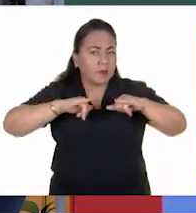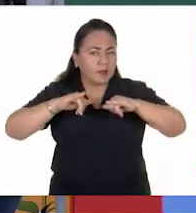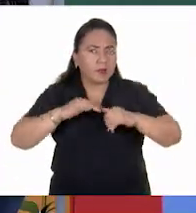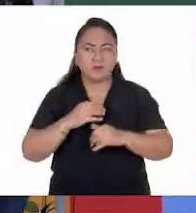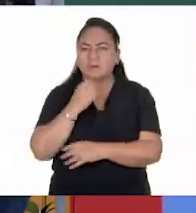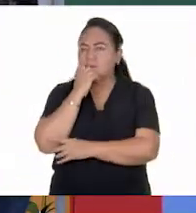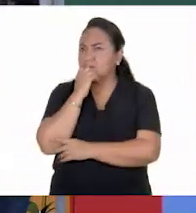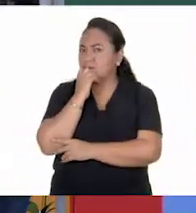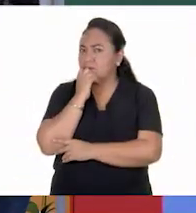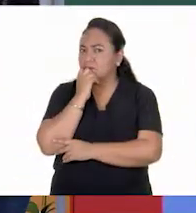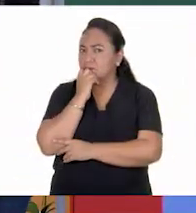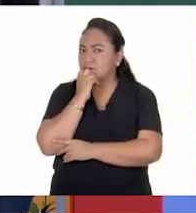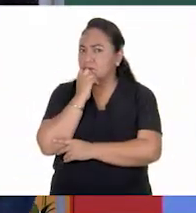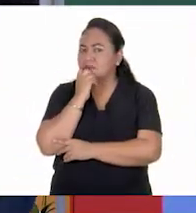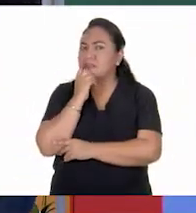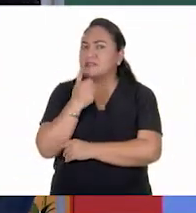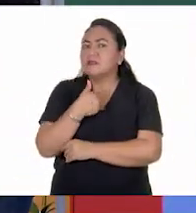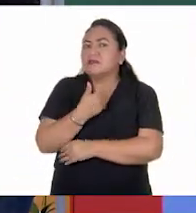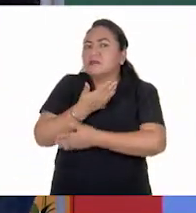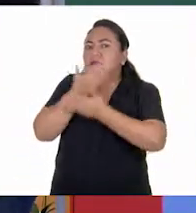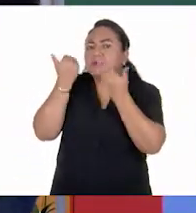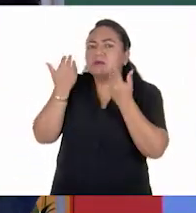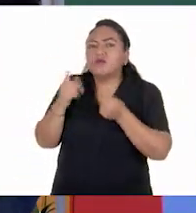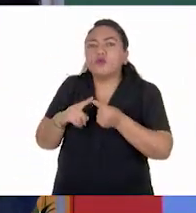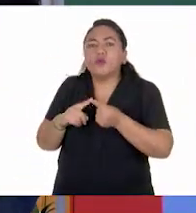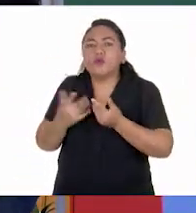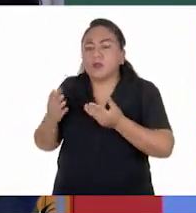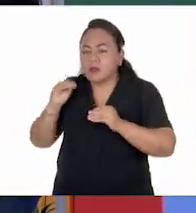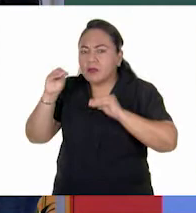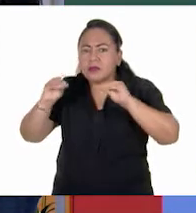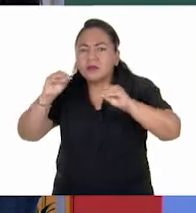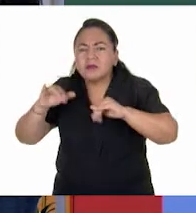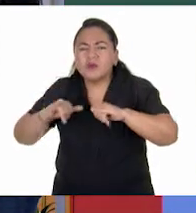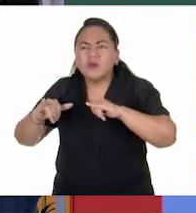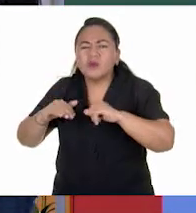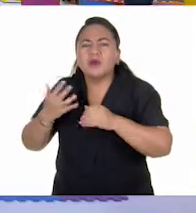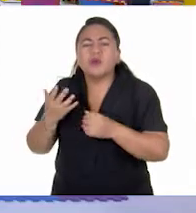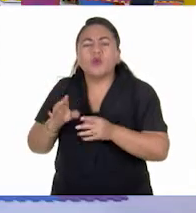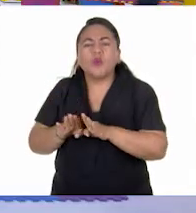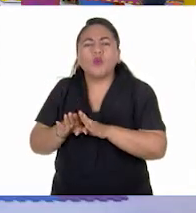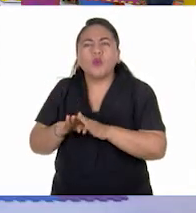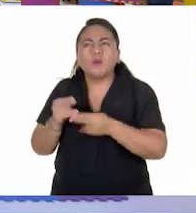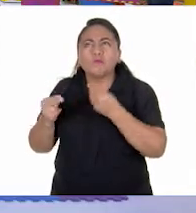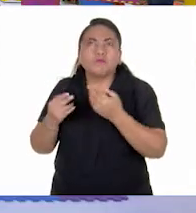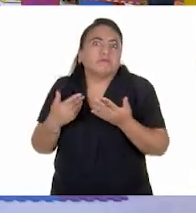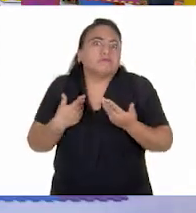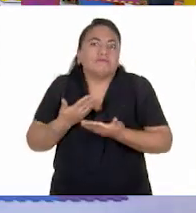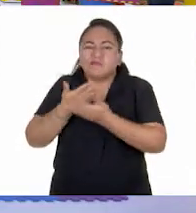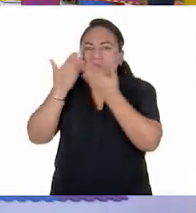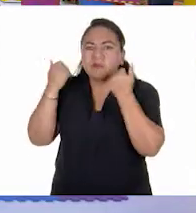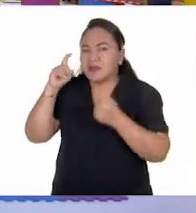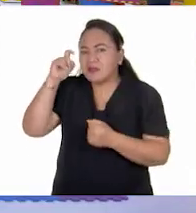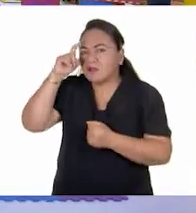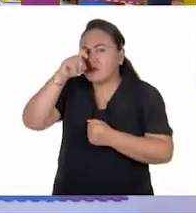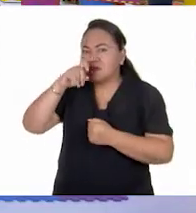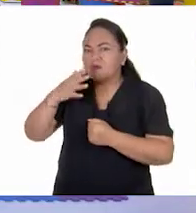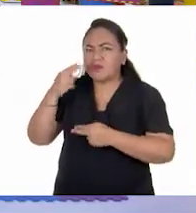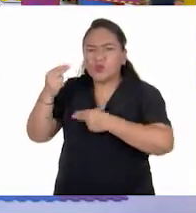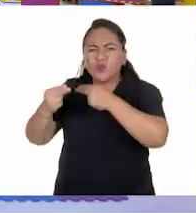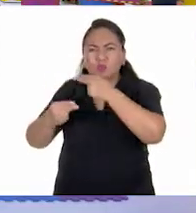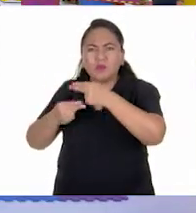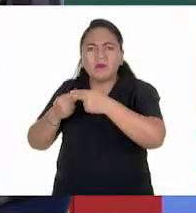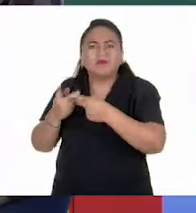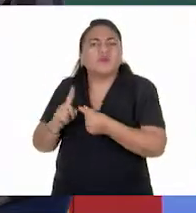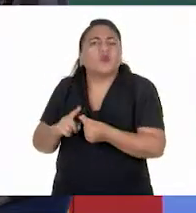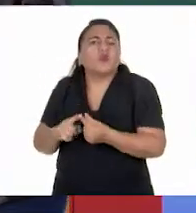Ah, ay, pero es que no sé dónde podría ponerla. Ajá, sí. No lo sé, maestro, es muy complicado porque no tengo